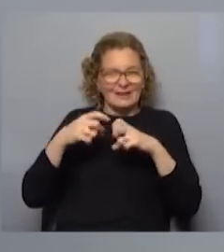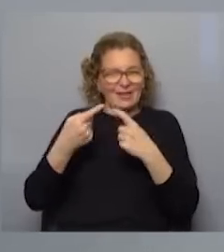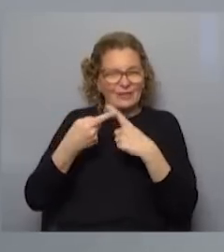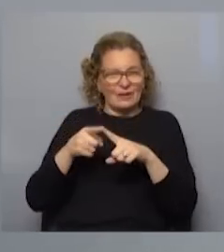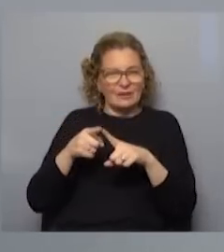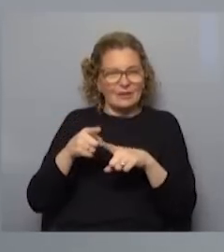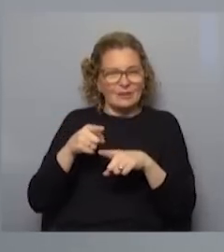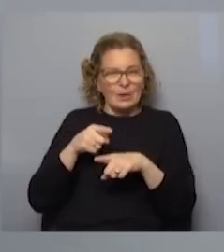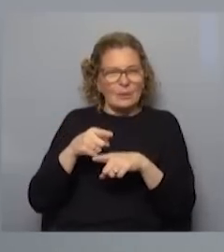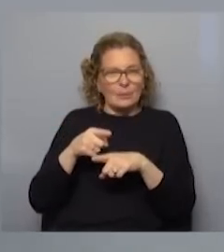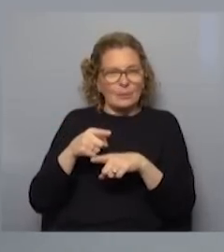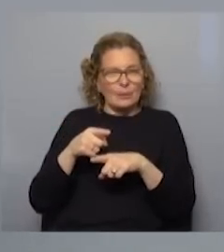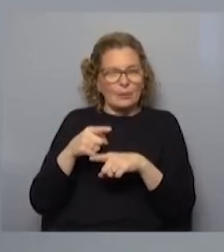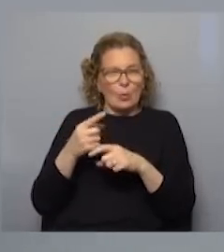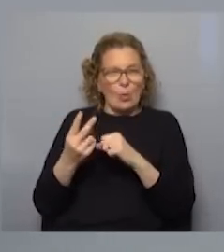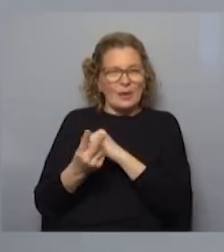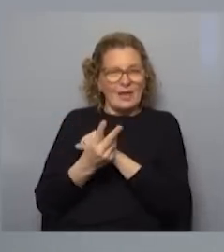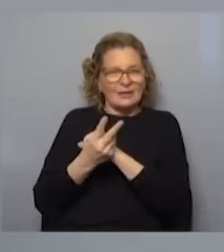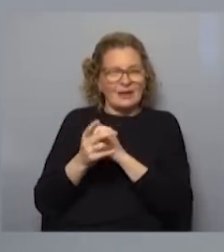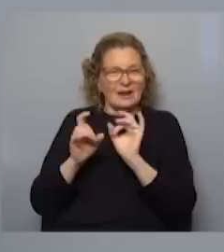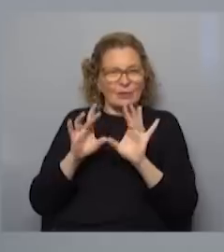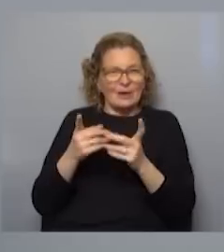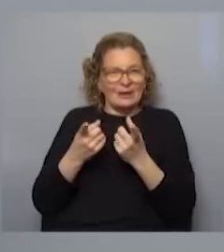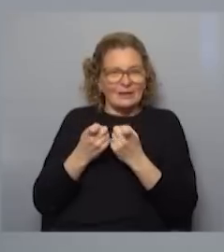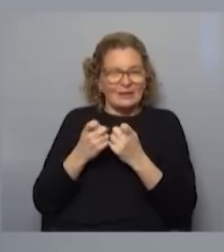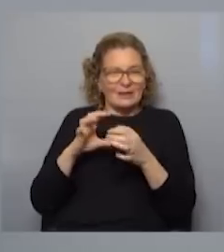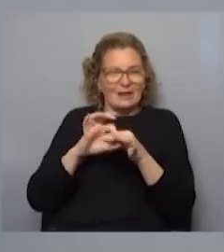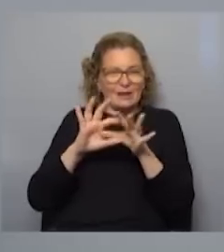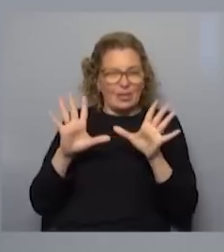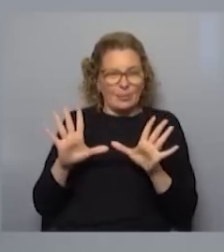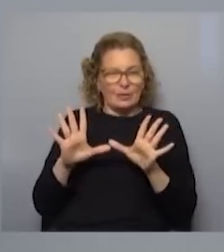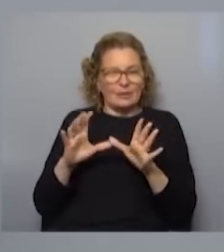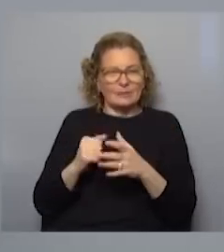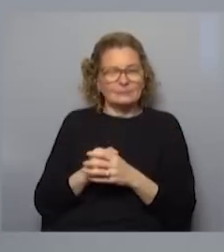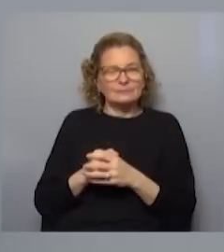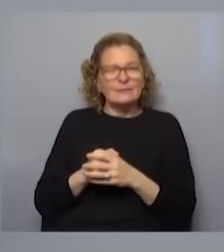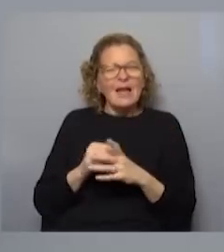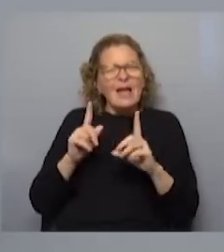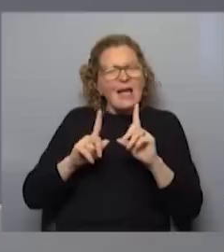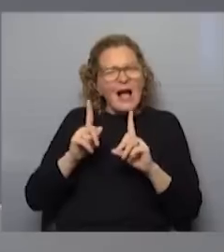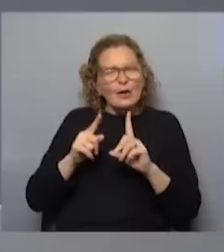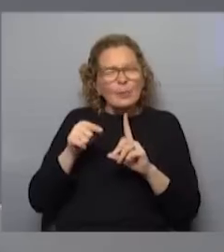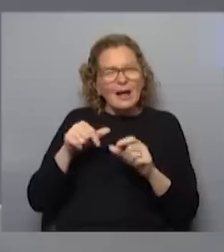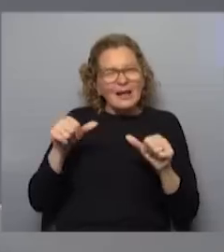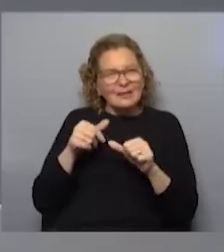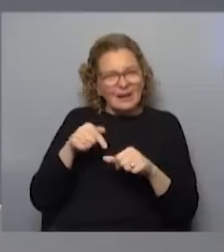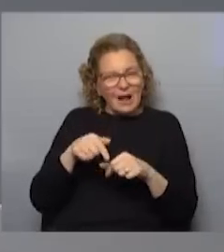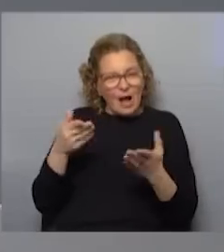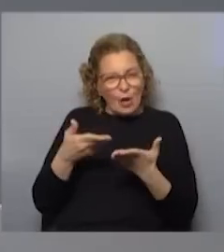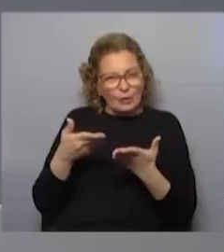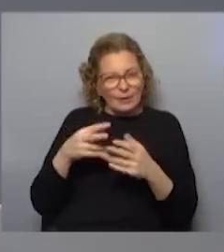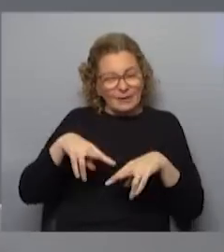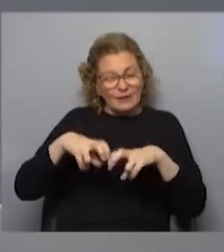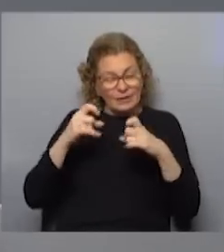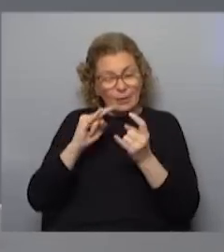sino por autodefensa natural y necesaria de la Democracia hay algo como para hacer ahora más allá de la